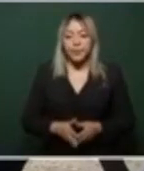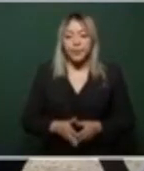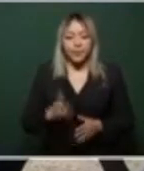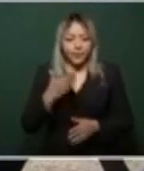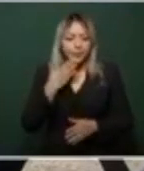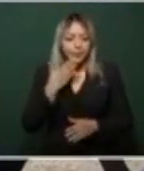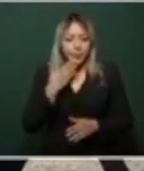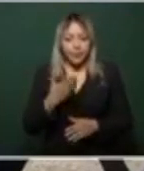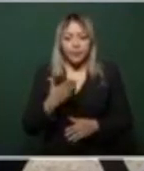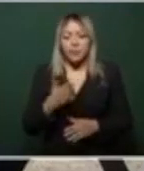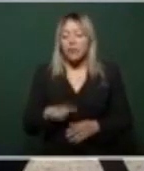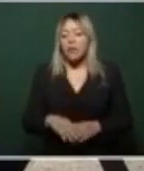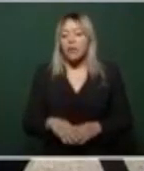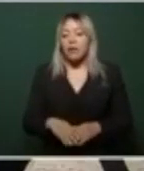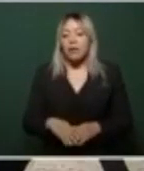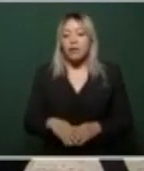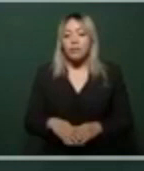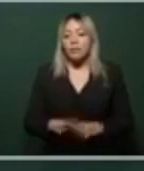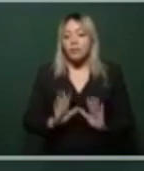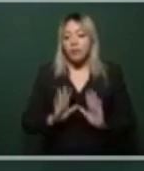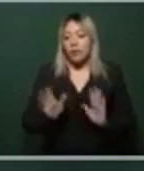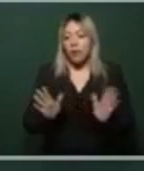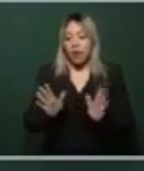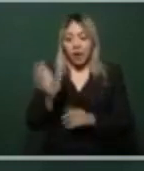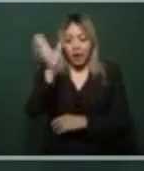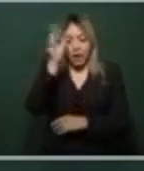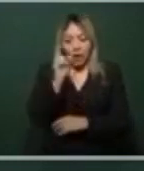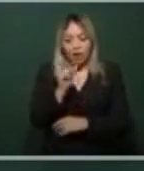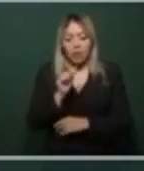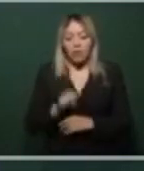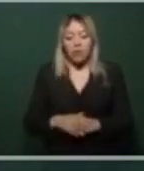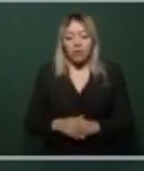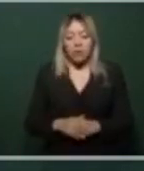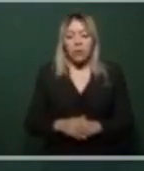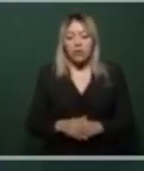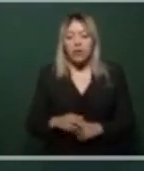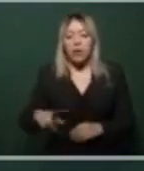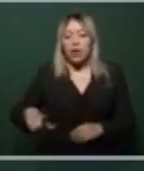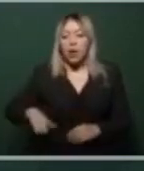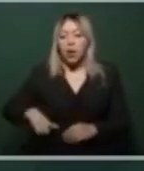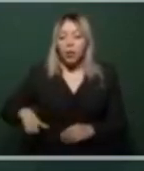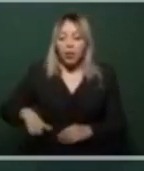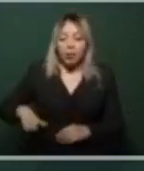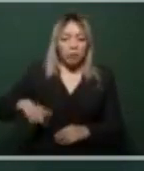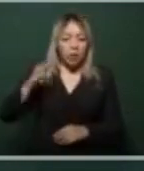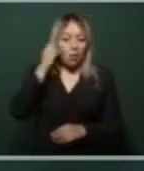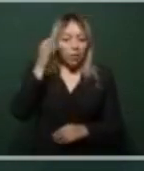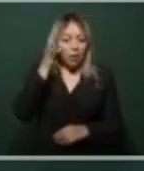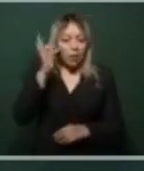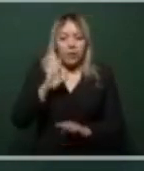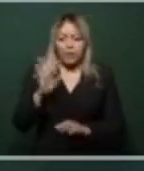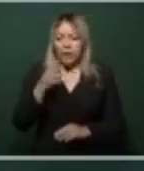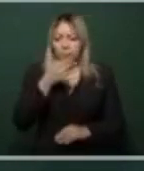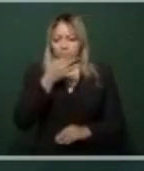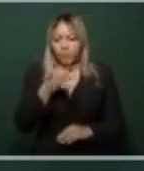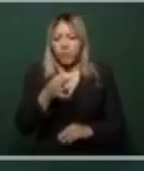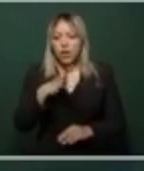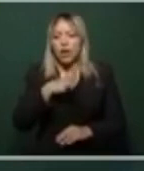Bueno, ya quedamos con el gobernador. Miren, en total son